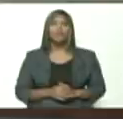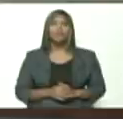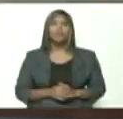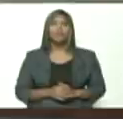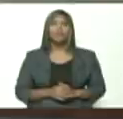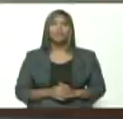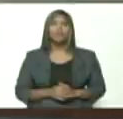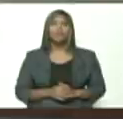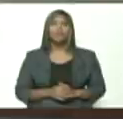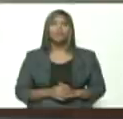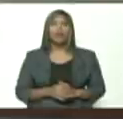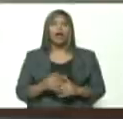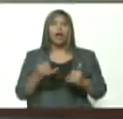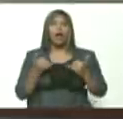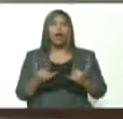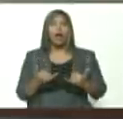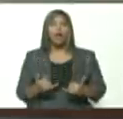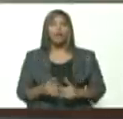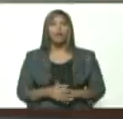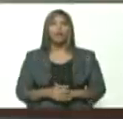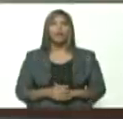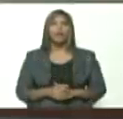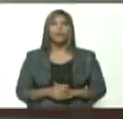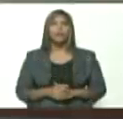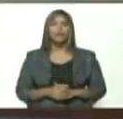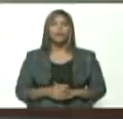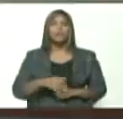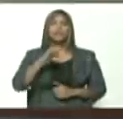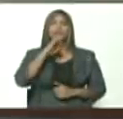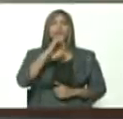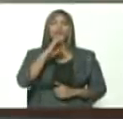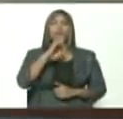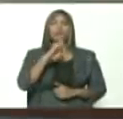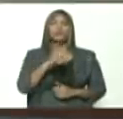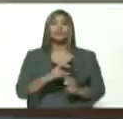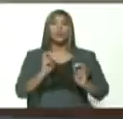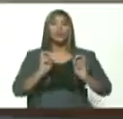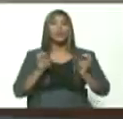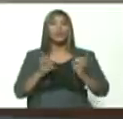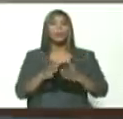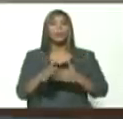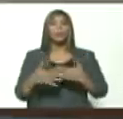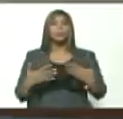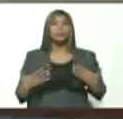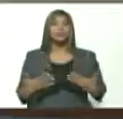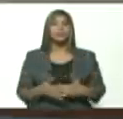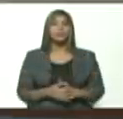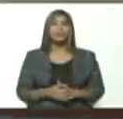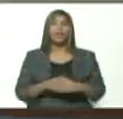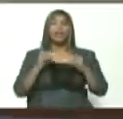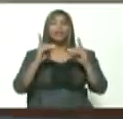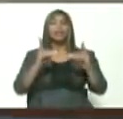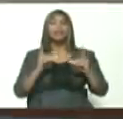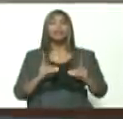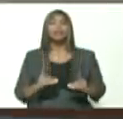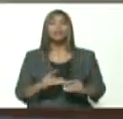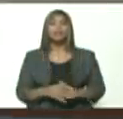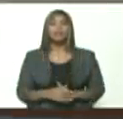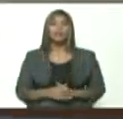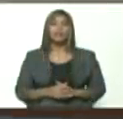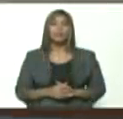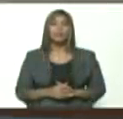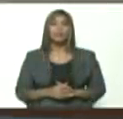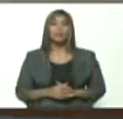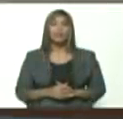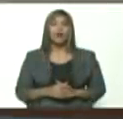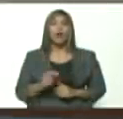Vamos a hoy a dar la información referida a las decisiones